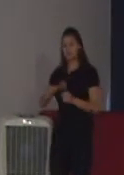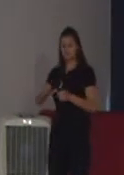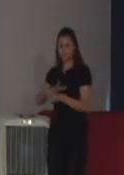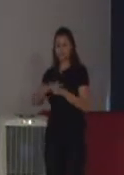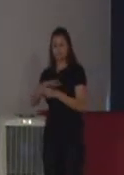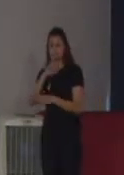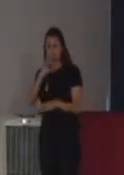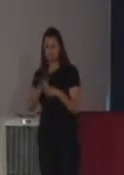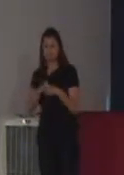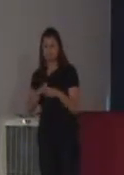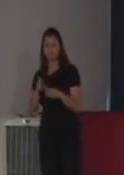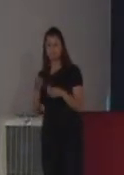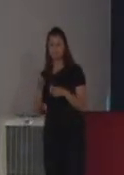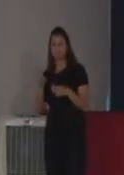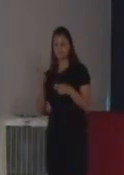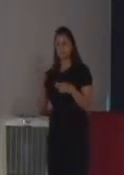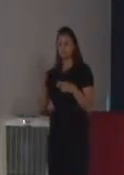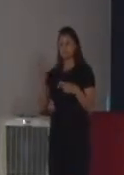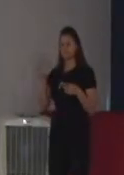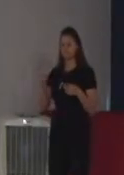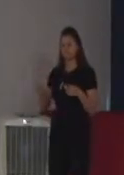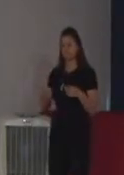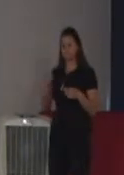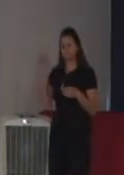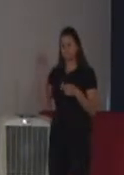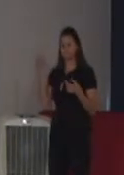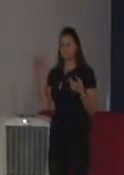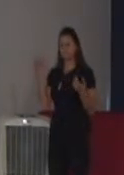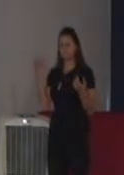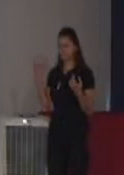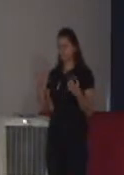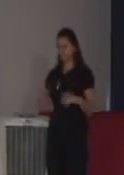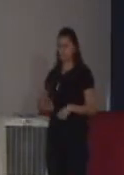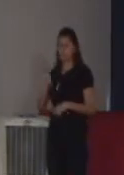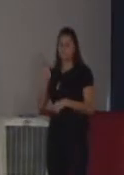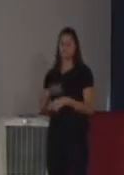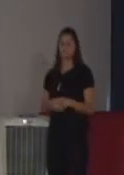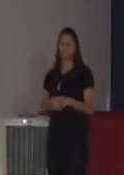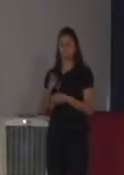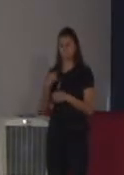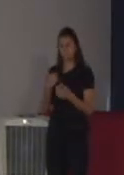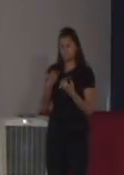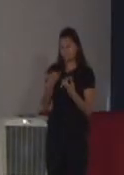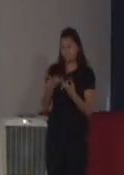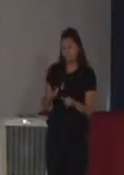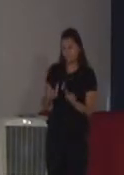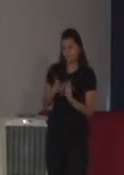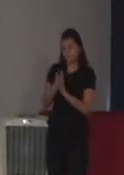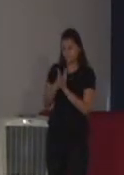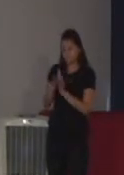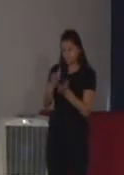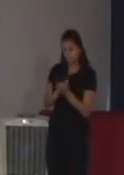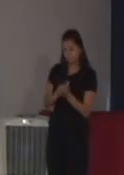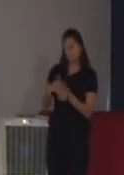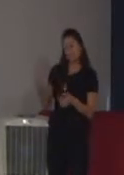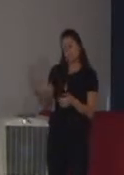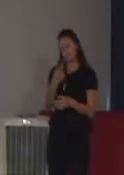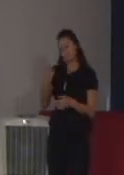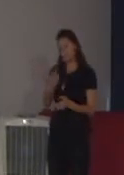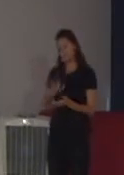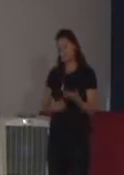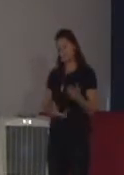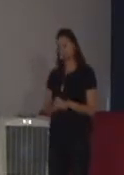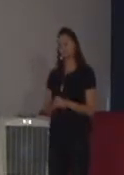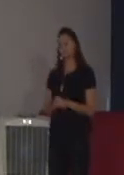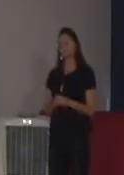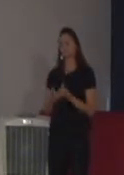situación difícil que se mantenga en el país. Yo, digamos, cierro con eso, reiterando que, digamos,